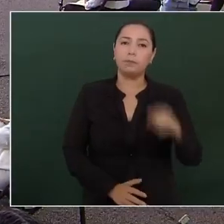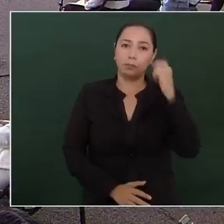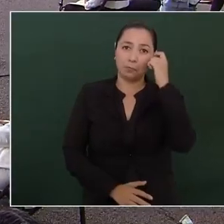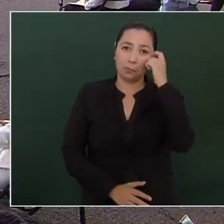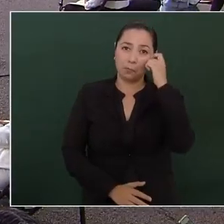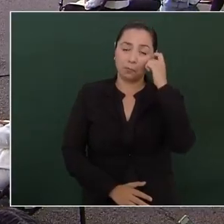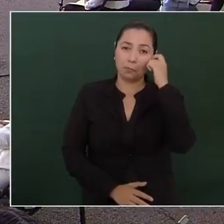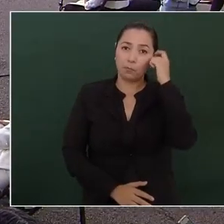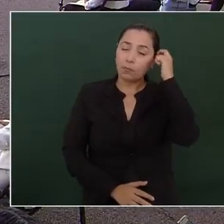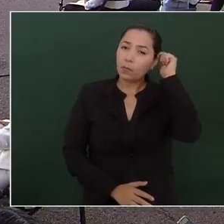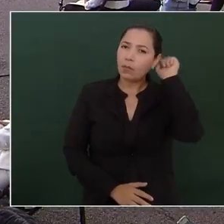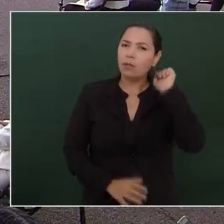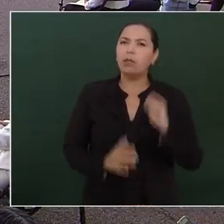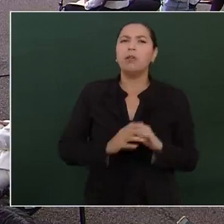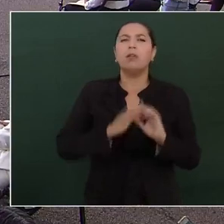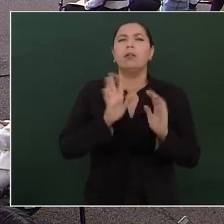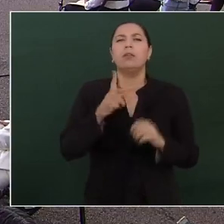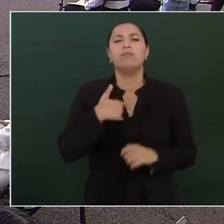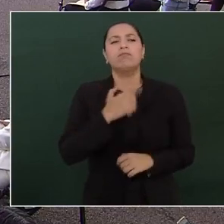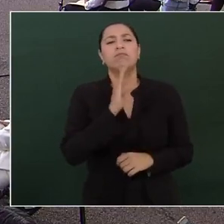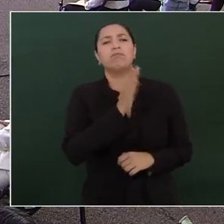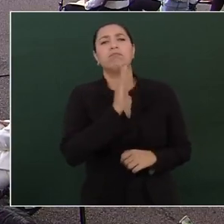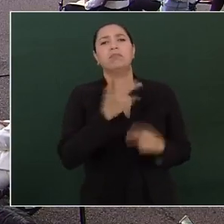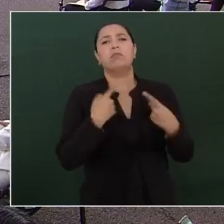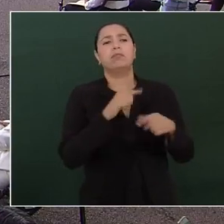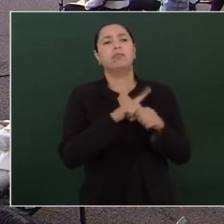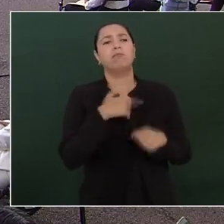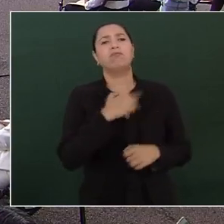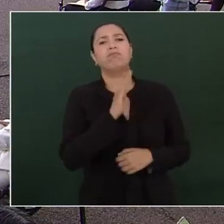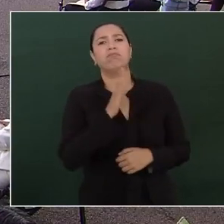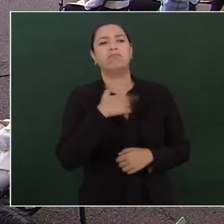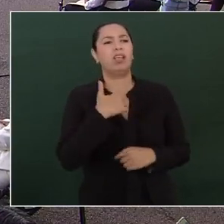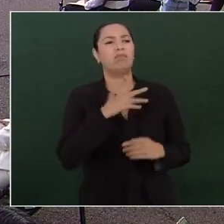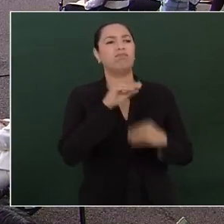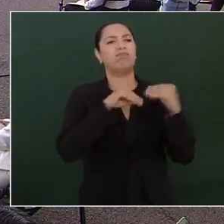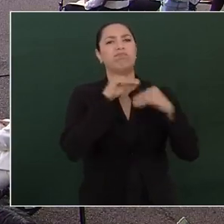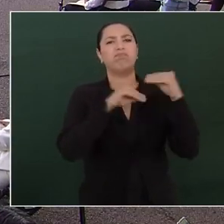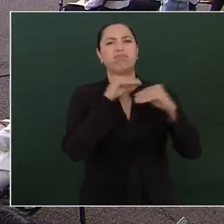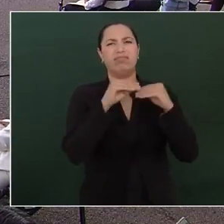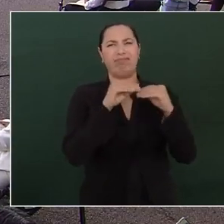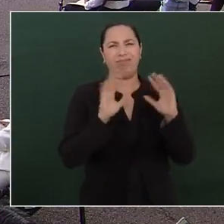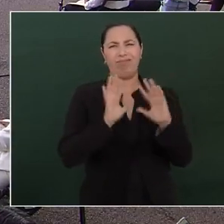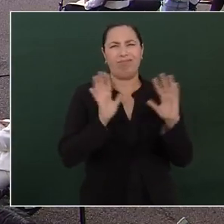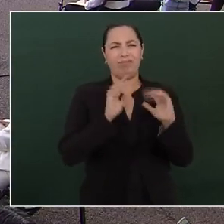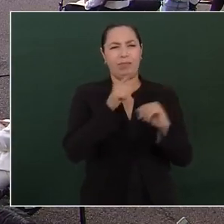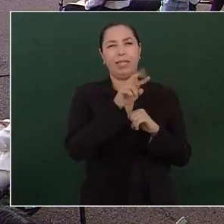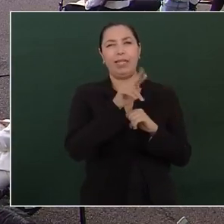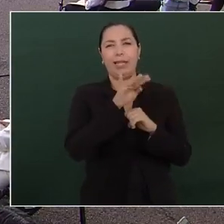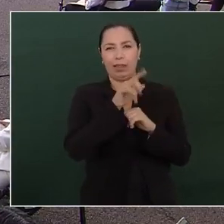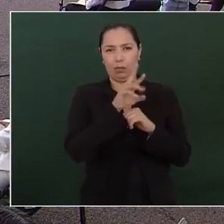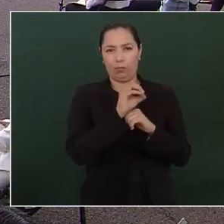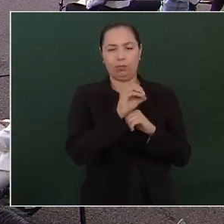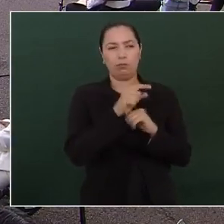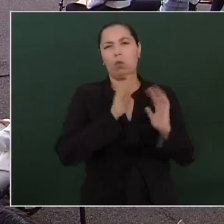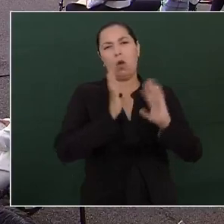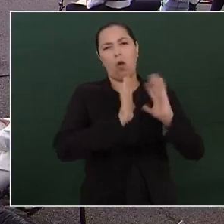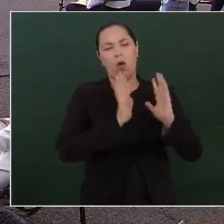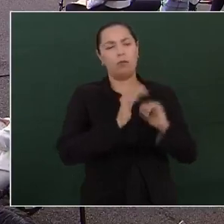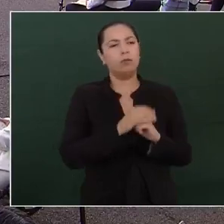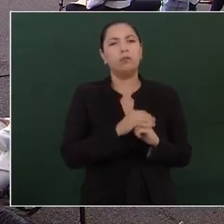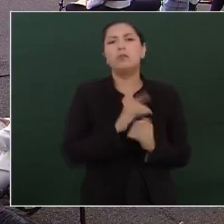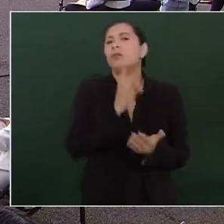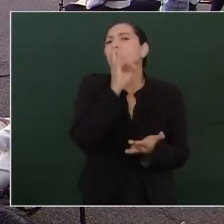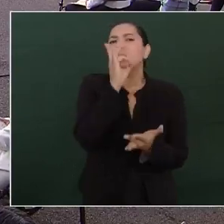es un asunto personal, no es un pleito con Ricardo Salinas. Okay. Es una cuestión.